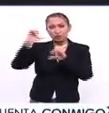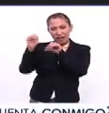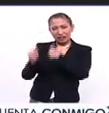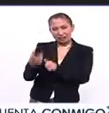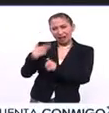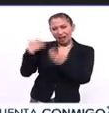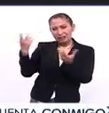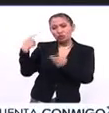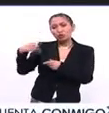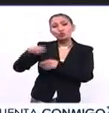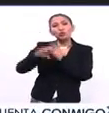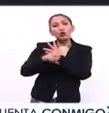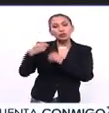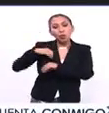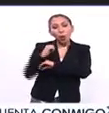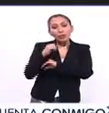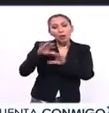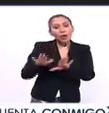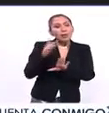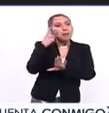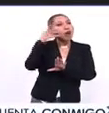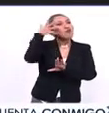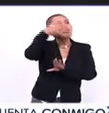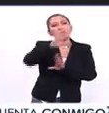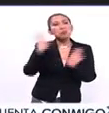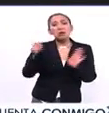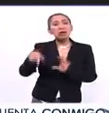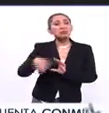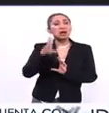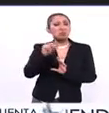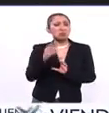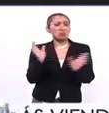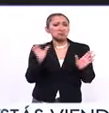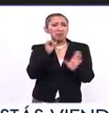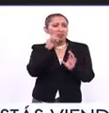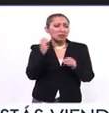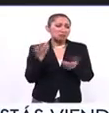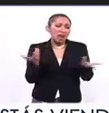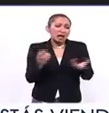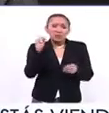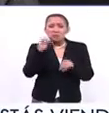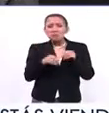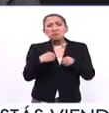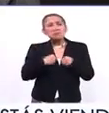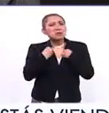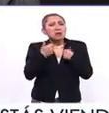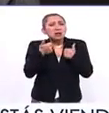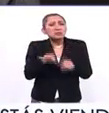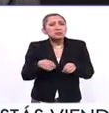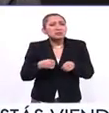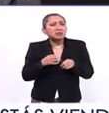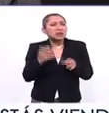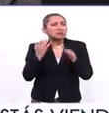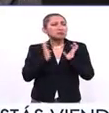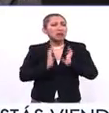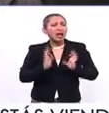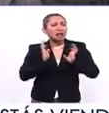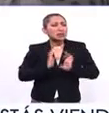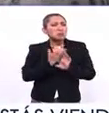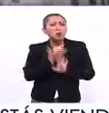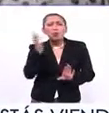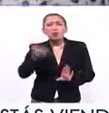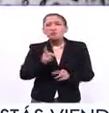artistas han construido. Entonces, con esmero, además. Sí, con mucho esmero. Ella en realidad vivió con lo que tenía, con cuestiones muy,